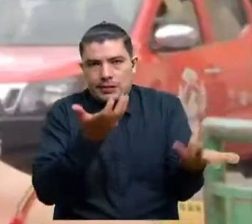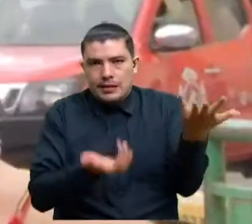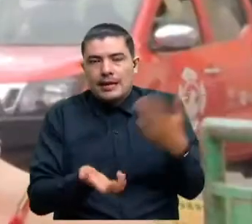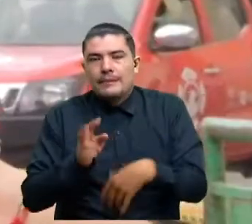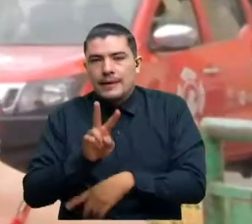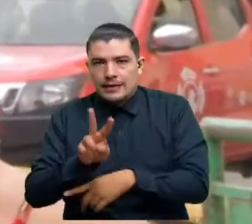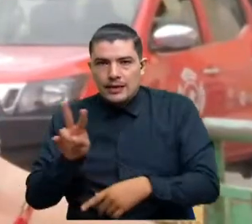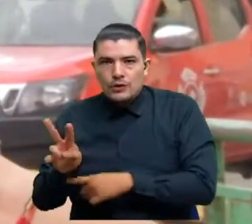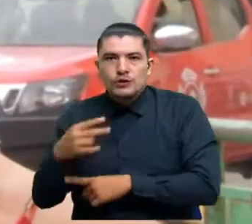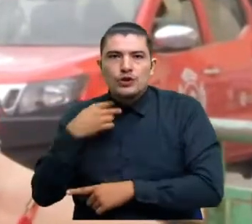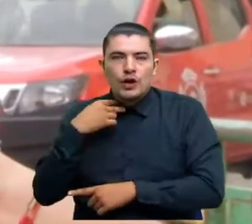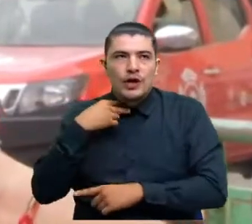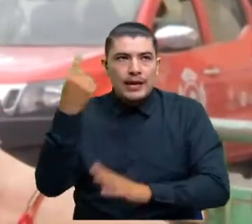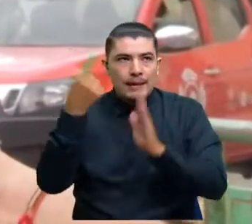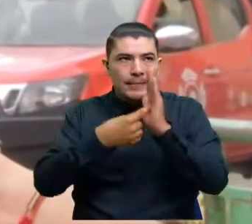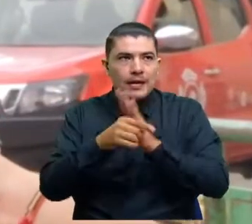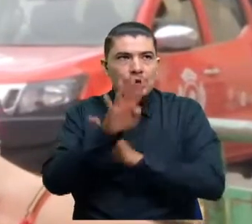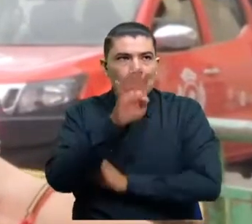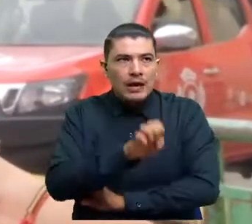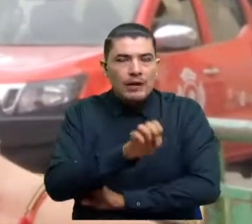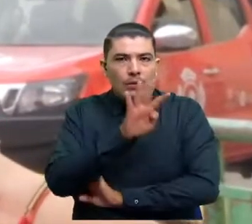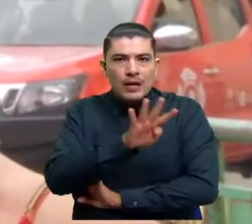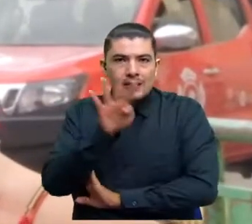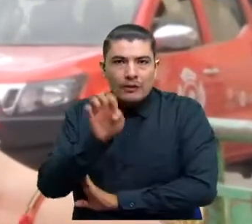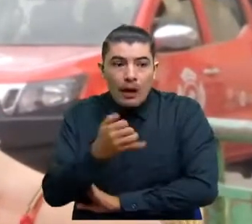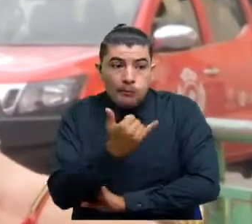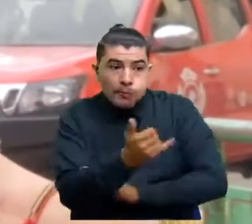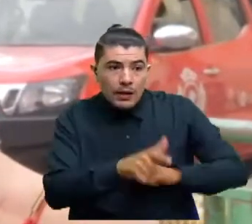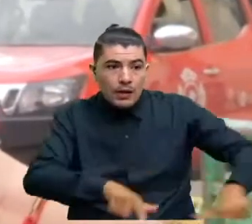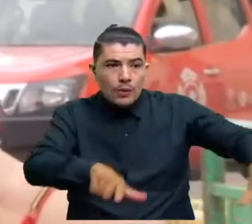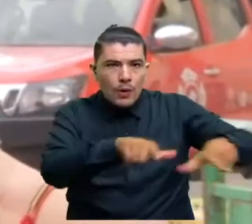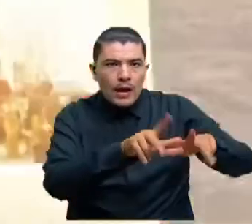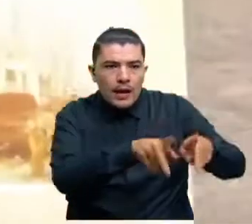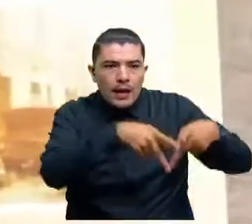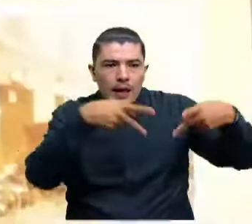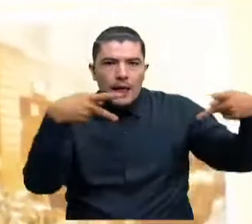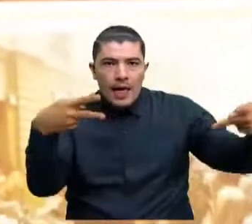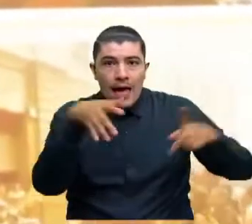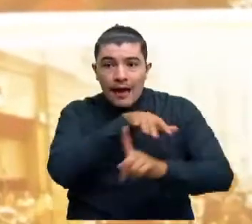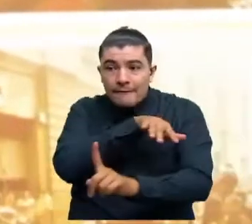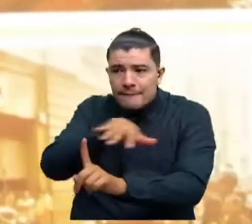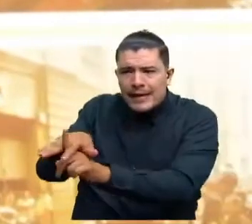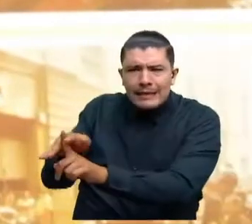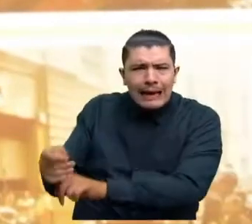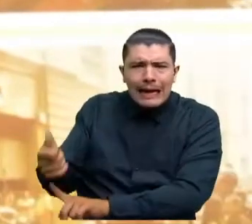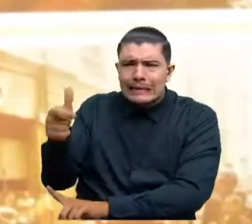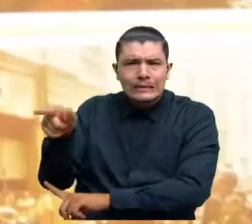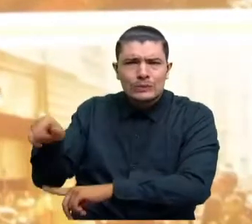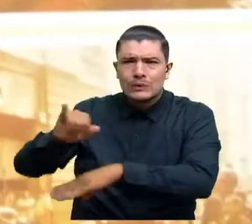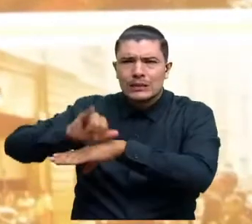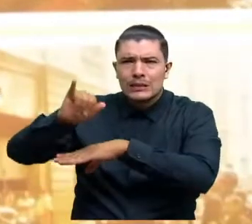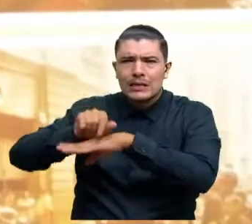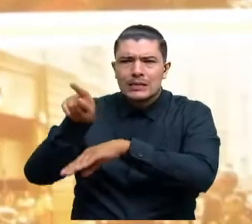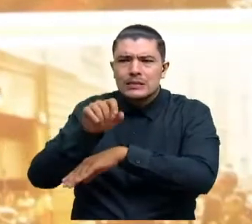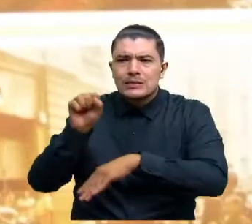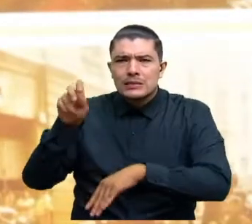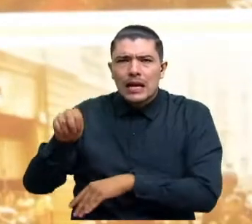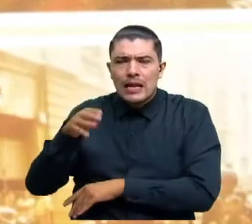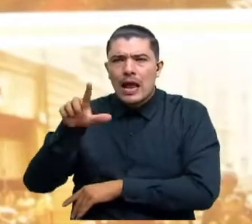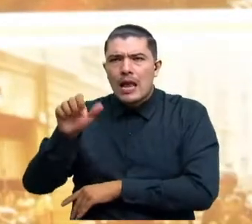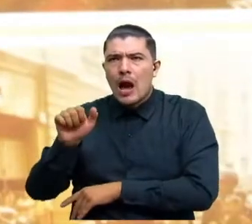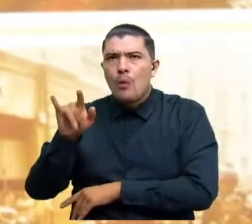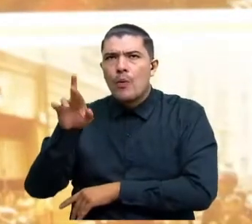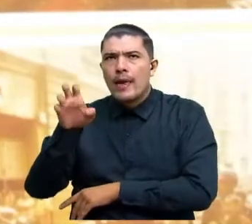22 de noviembre de 1949 se incendia el periódico, casi afecta a la icónica iglesia de San Laureano, y ahí es cuando las autoridades locales